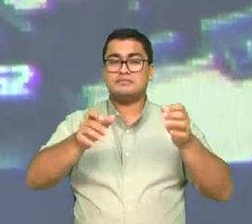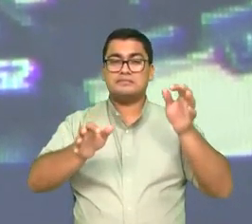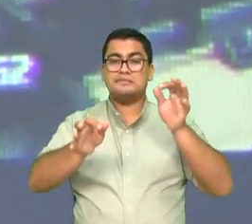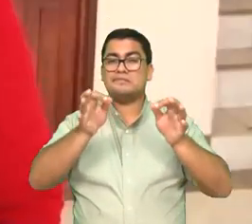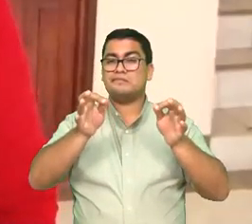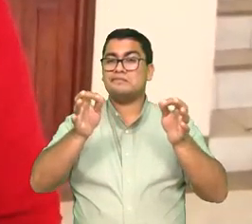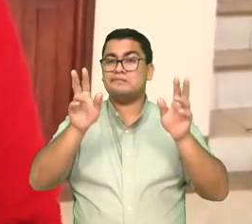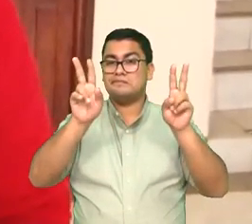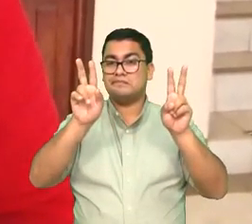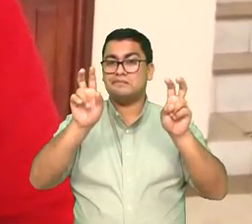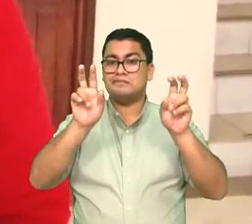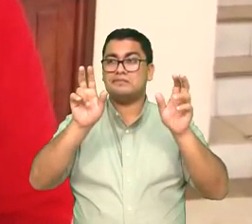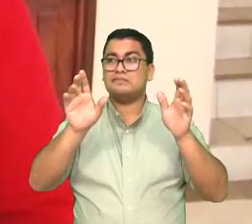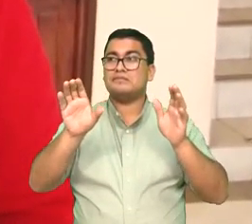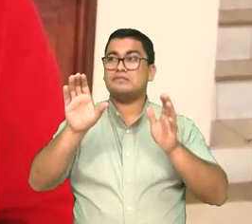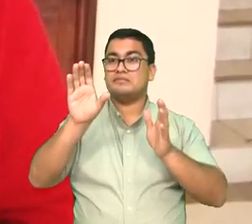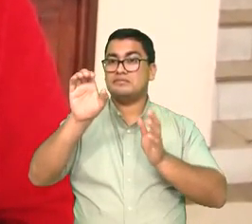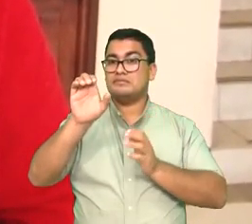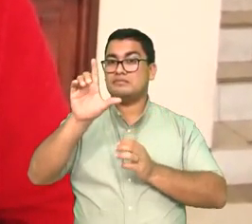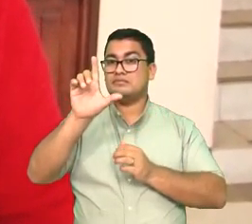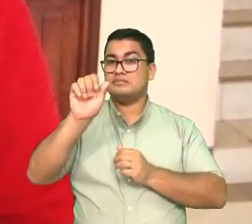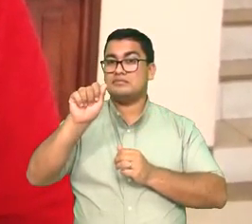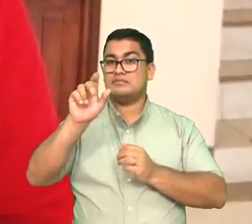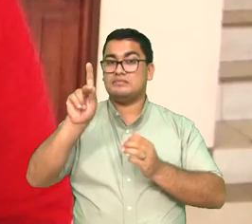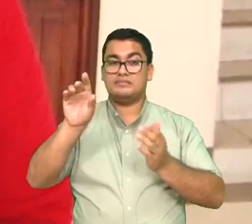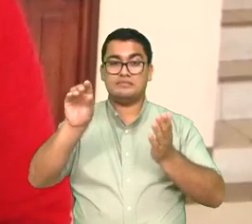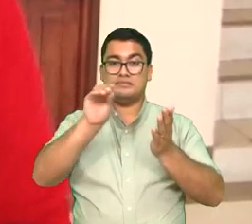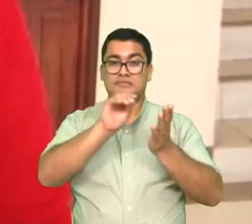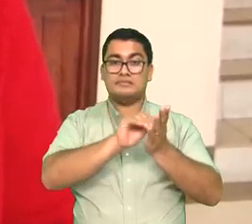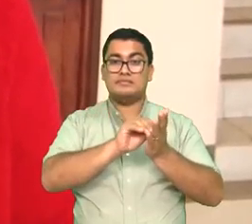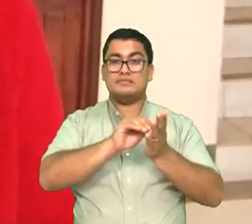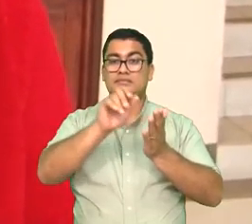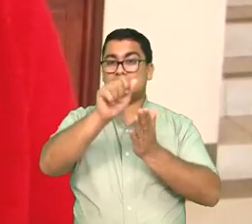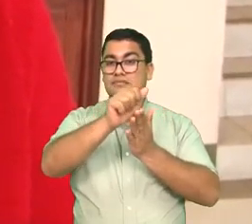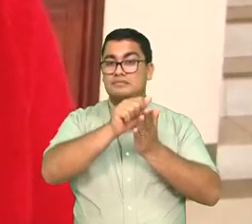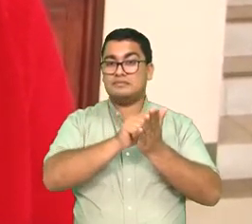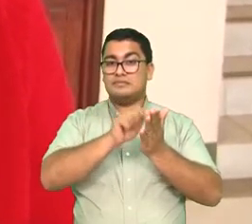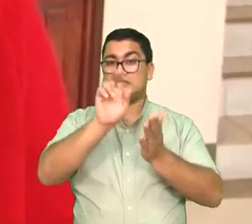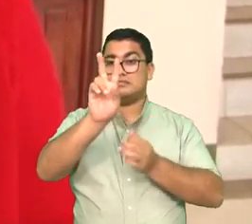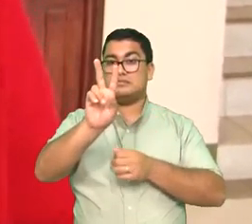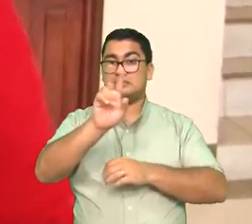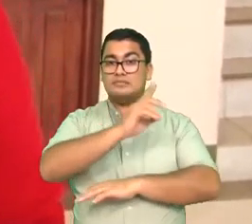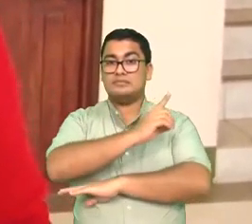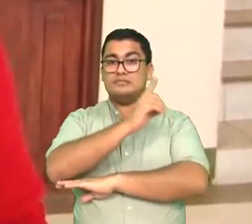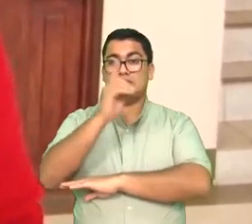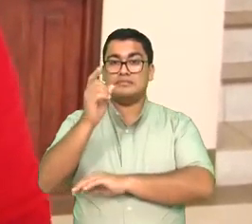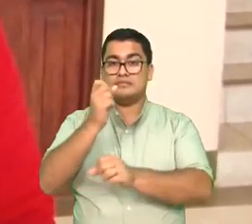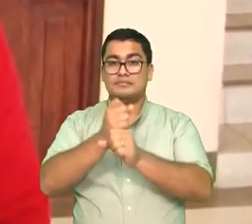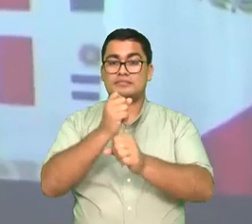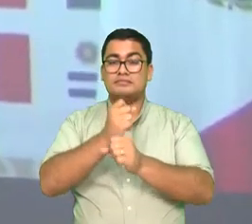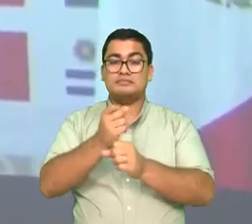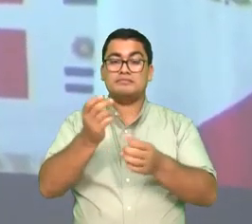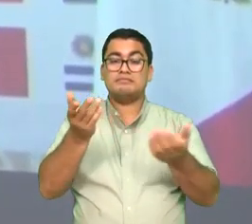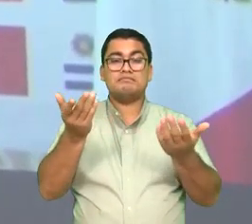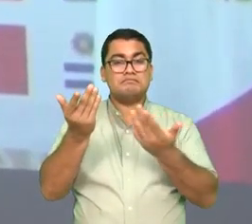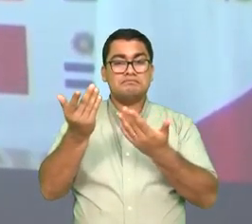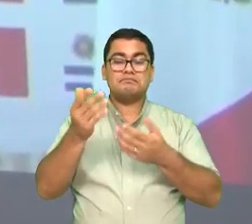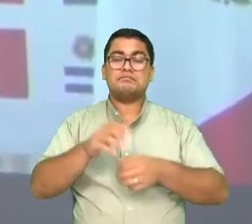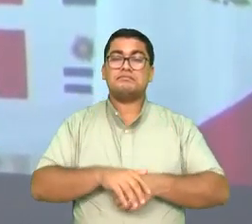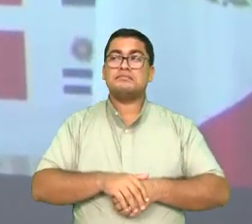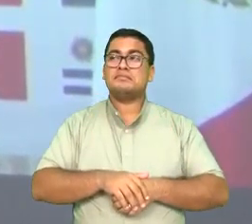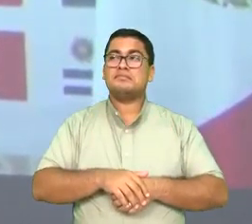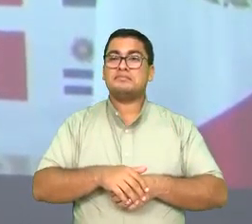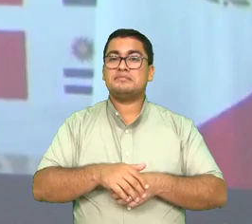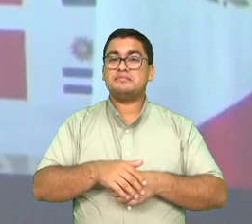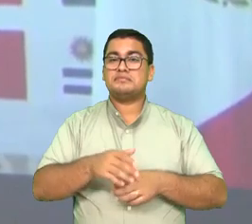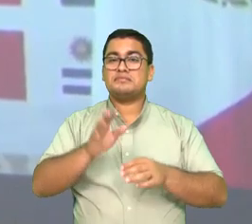también contemplado en la CELAC. Está iniciando la agenda, son 2 días de trabajo y estaremos dándole seguimiento. Asimismo,